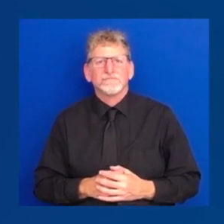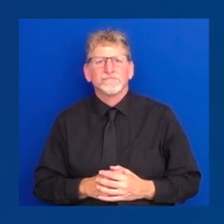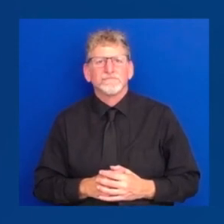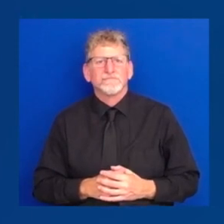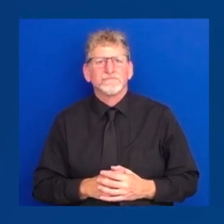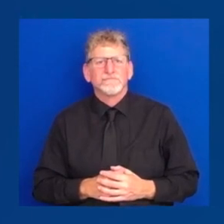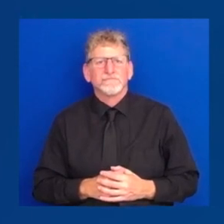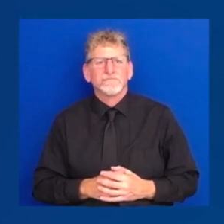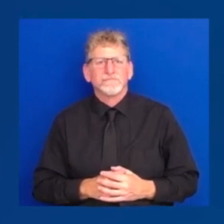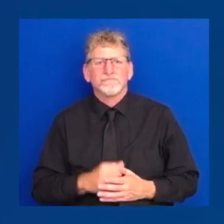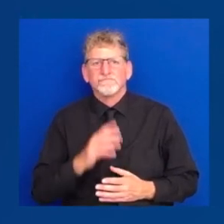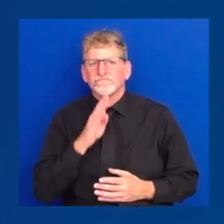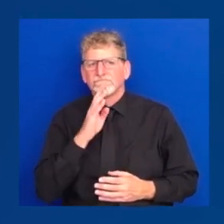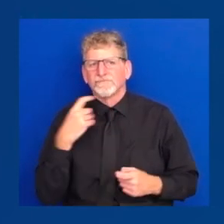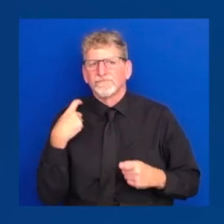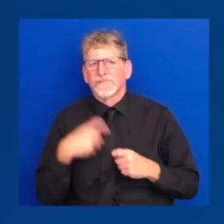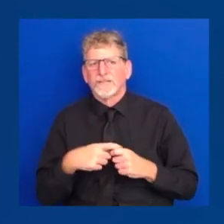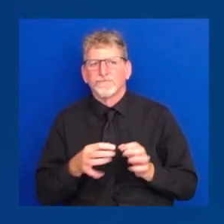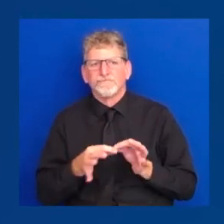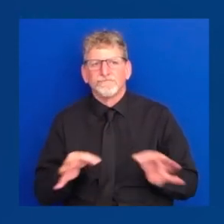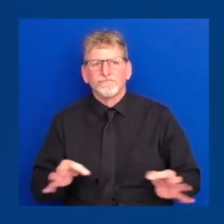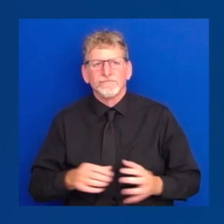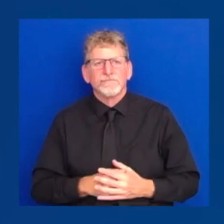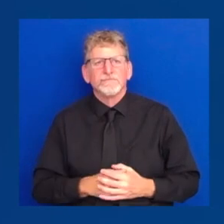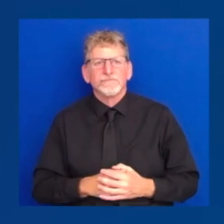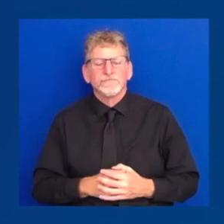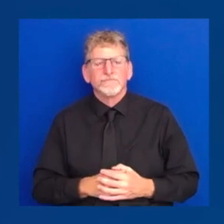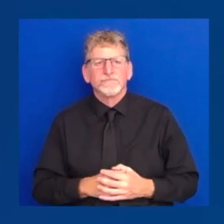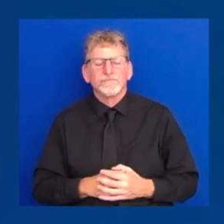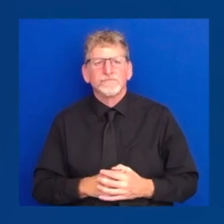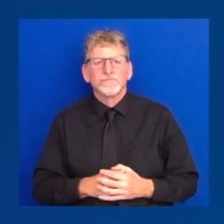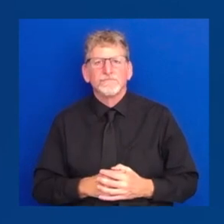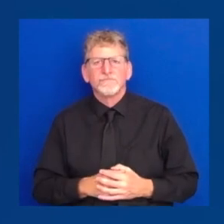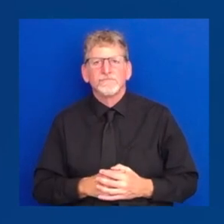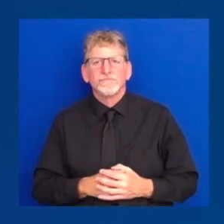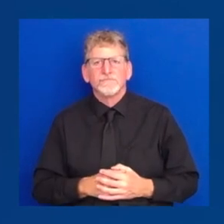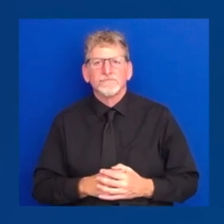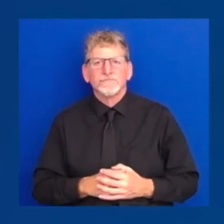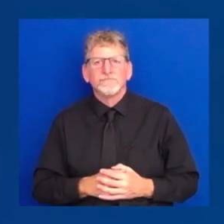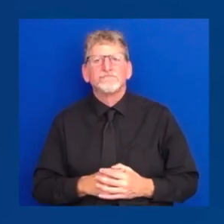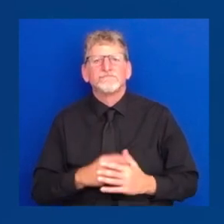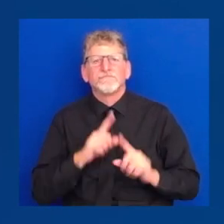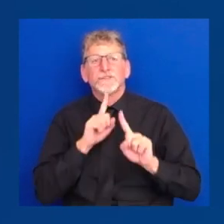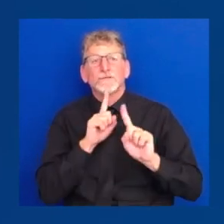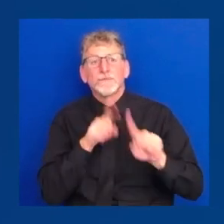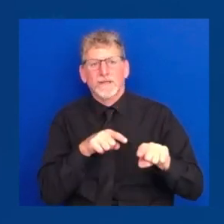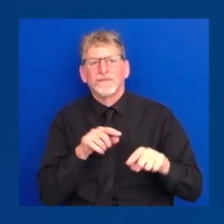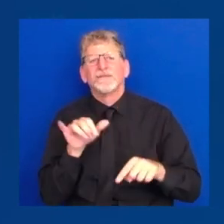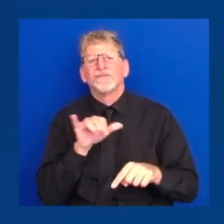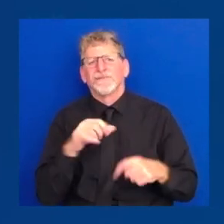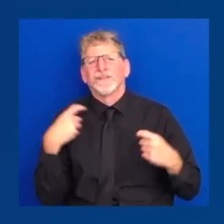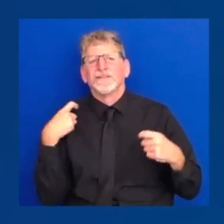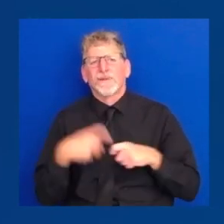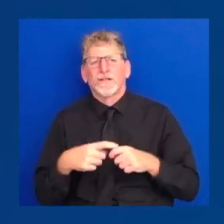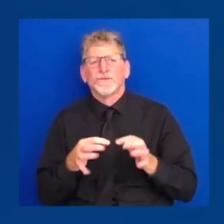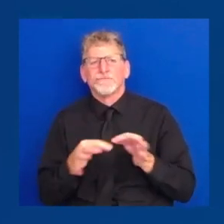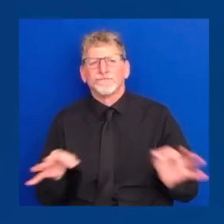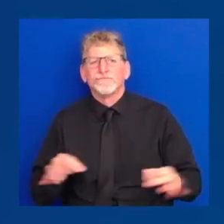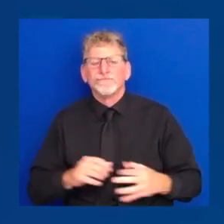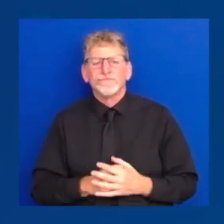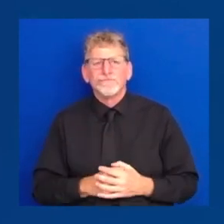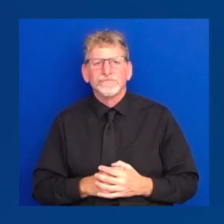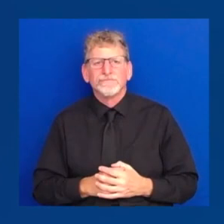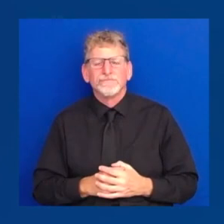COVID-19. Pedro, en pocas palabras, es difícil decir todo lo que se ha cumplido, pero